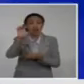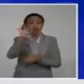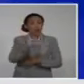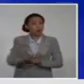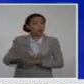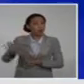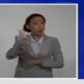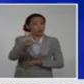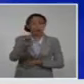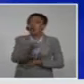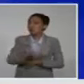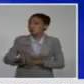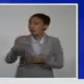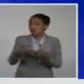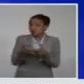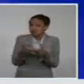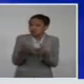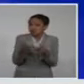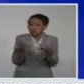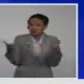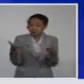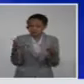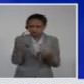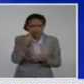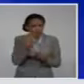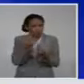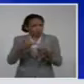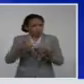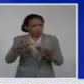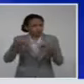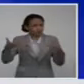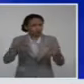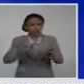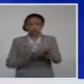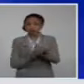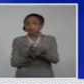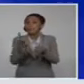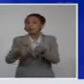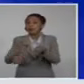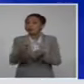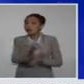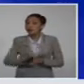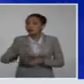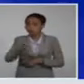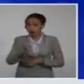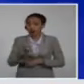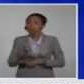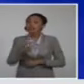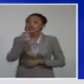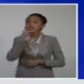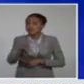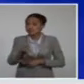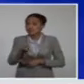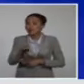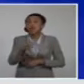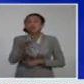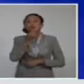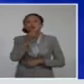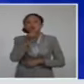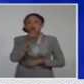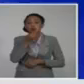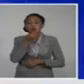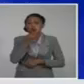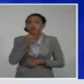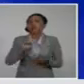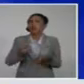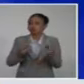un incremento muy marcado, pero sí también ratifica la posibilidad que se tiene de controlar,